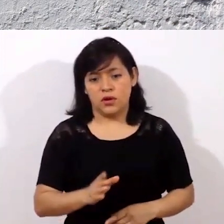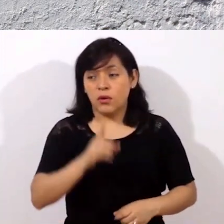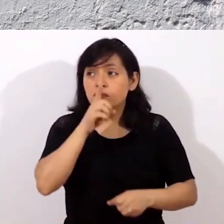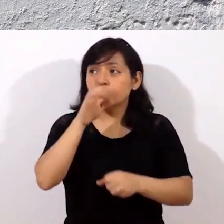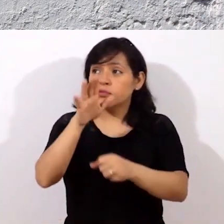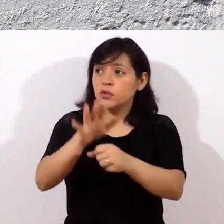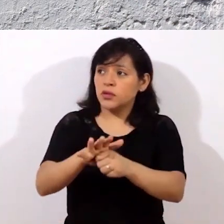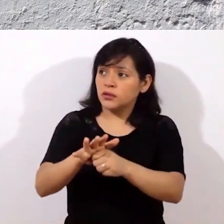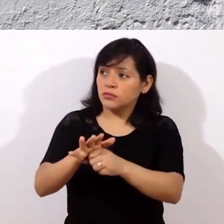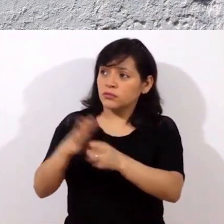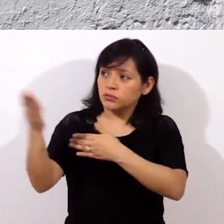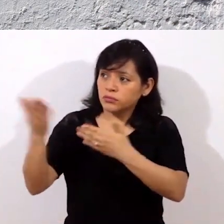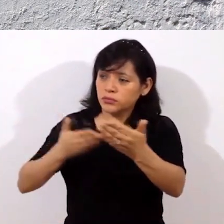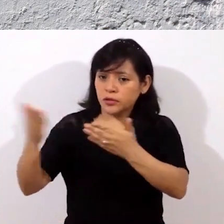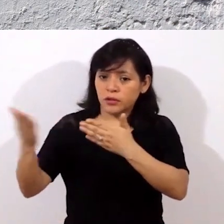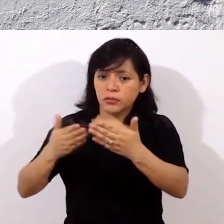de las dificultades.